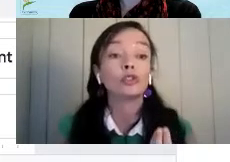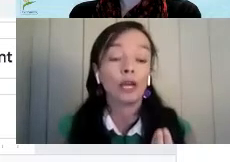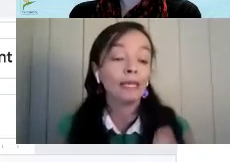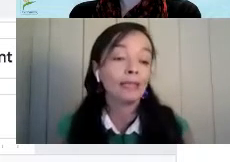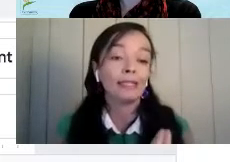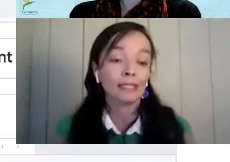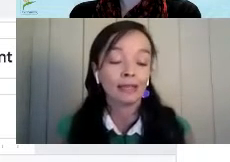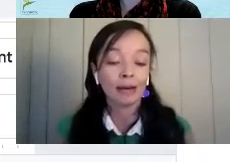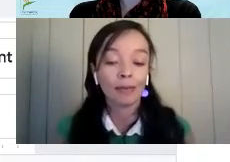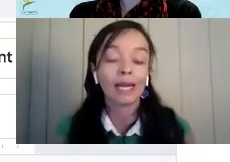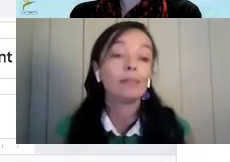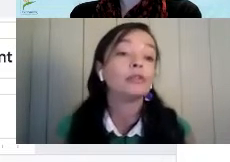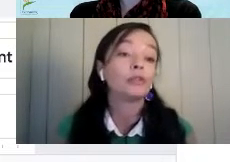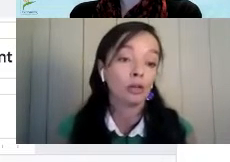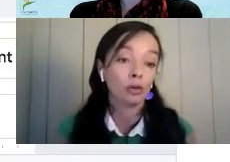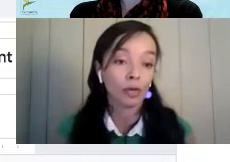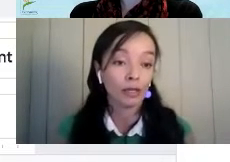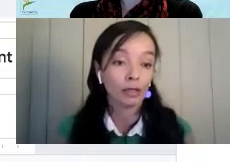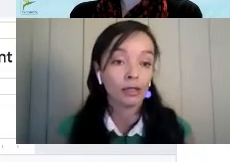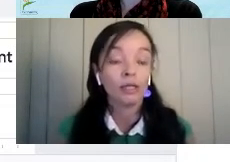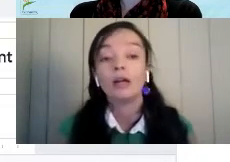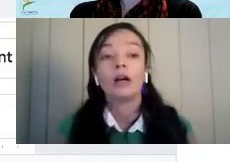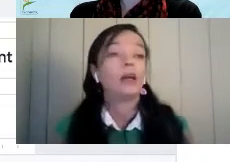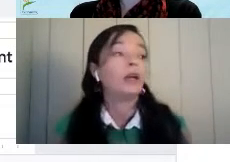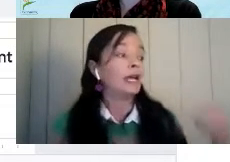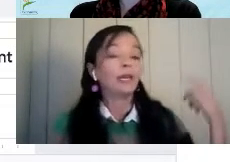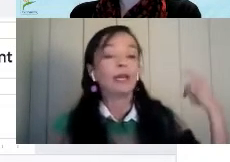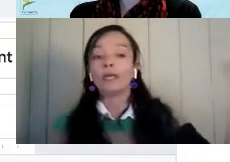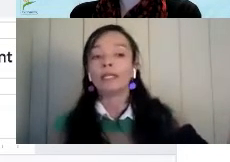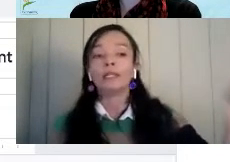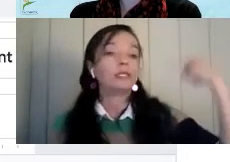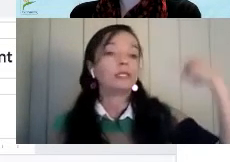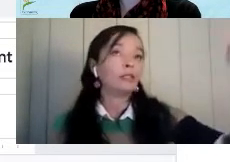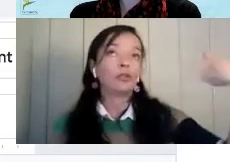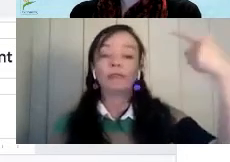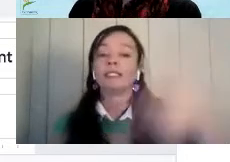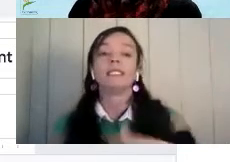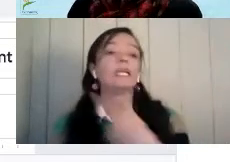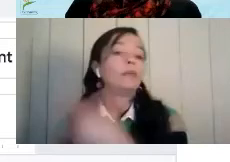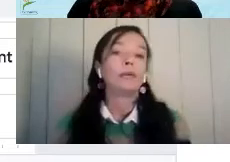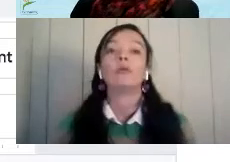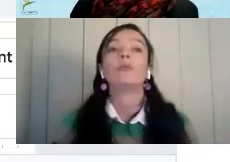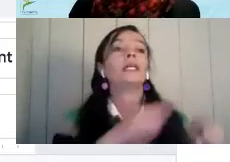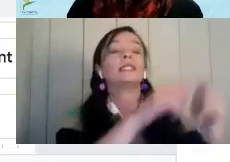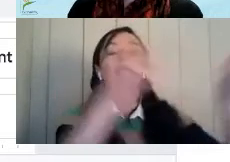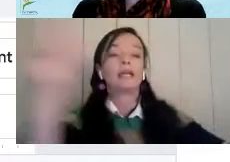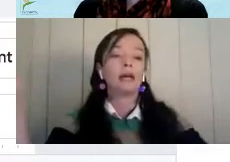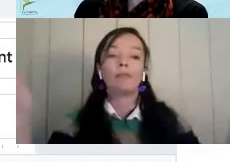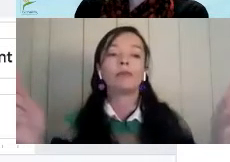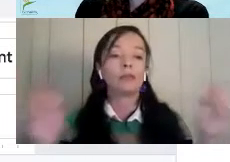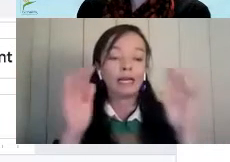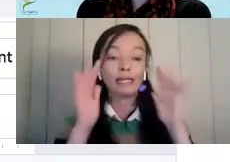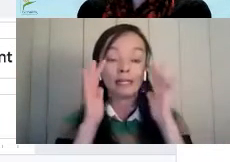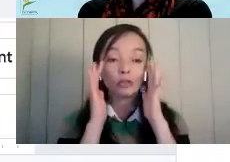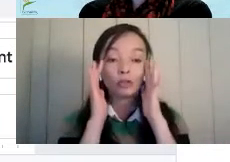solamente en esa etapa a la persona que lo cuida. El abuelito, el tío, la vecina, el primo pueden estar allá,